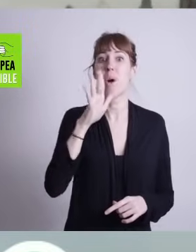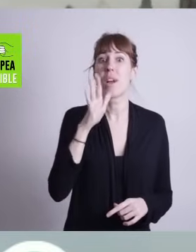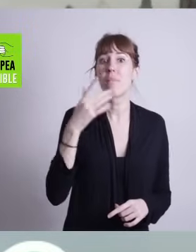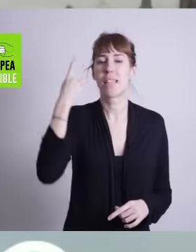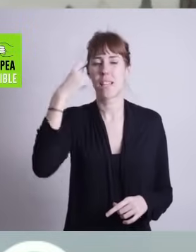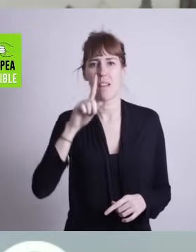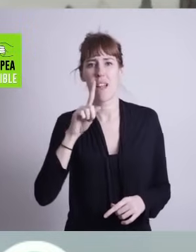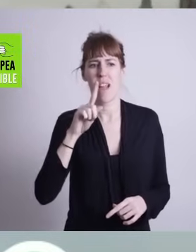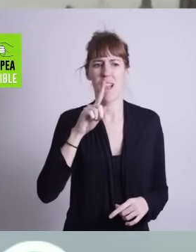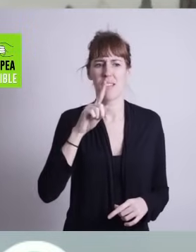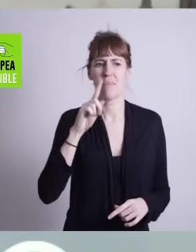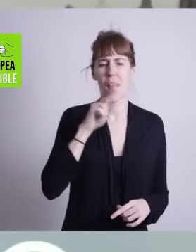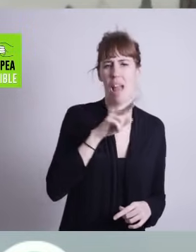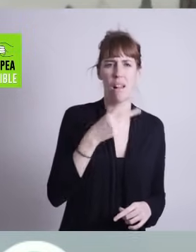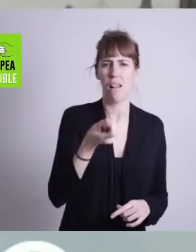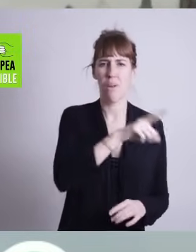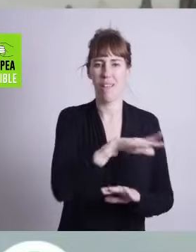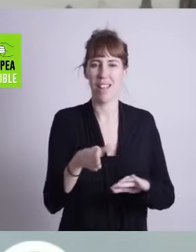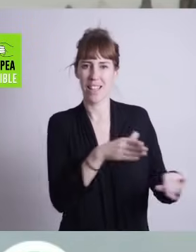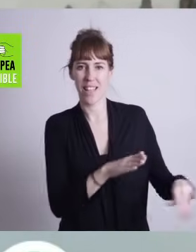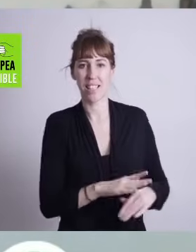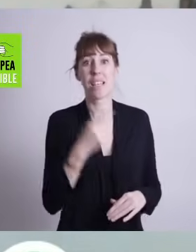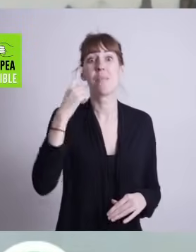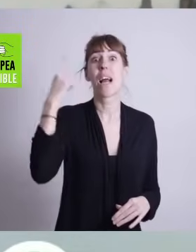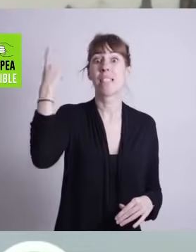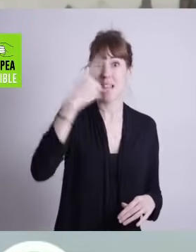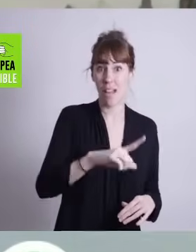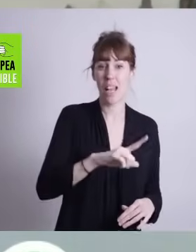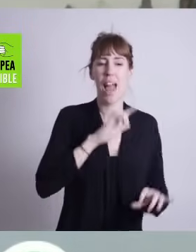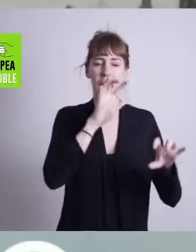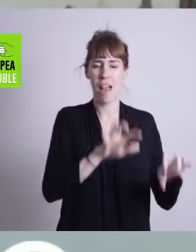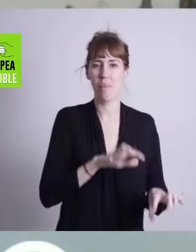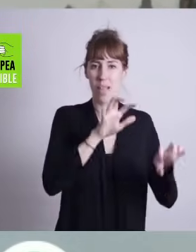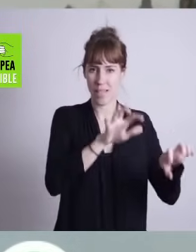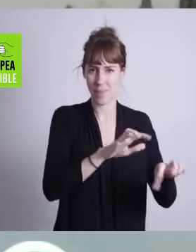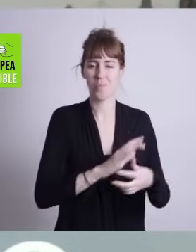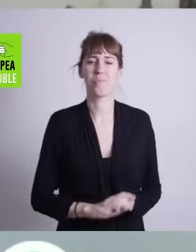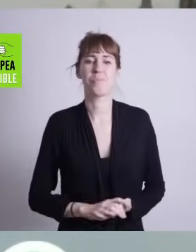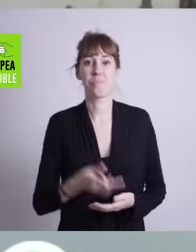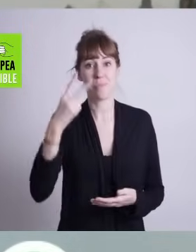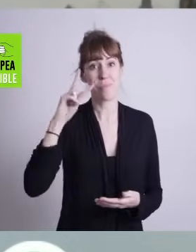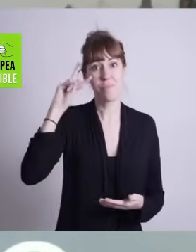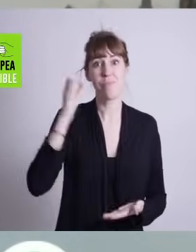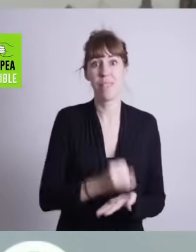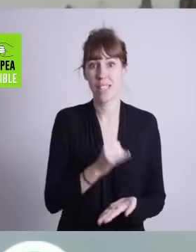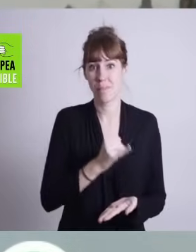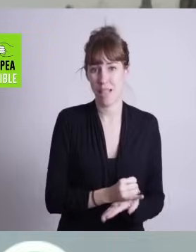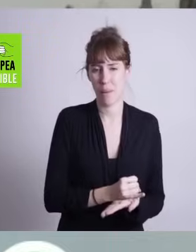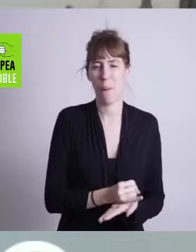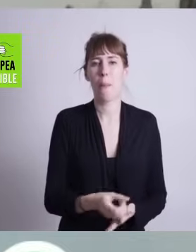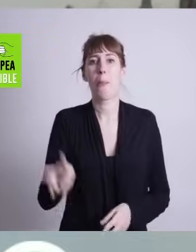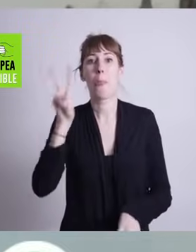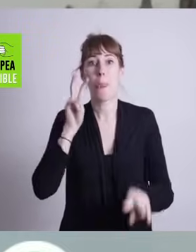hace ver. Para saber, por un lado, que aprender, por otro lado, experimentar, por otro lado,